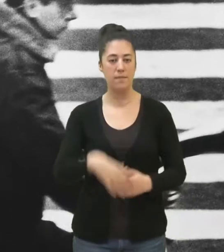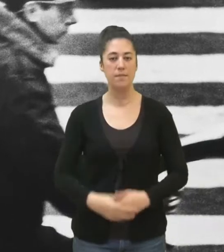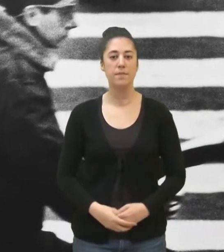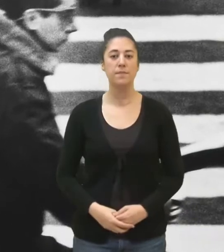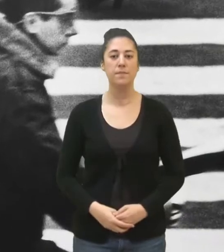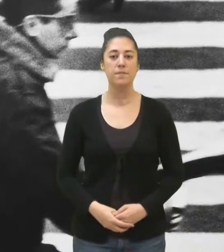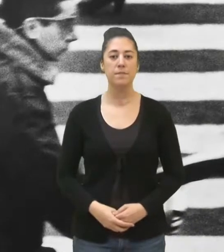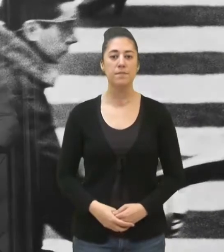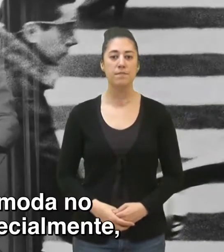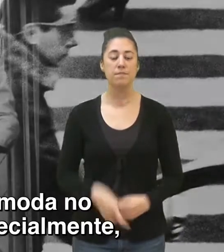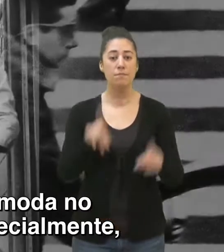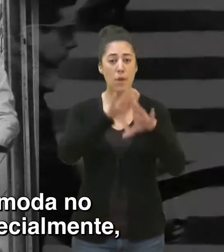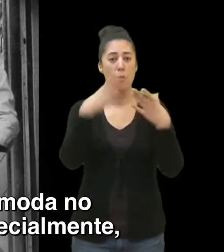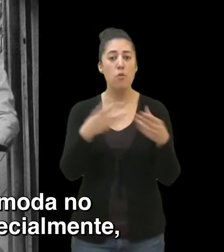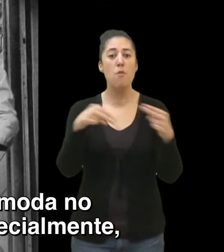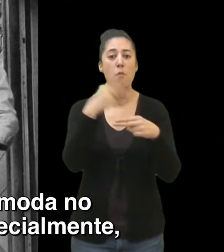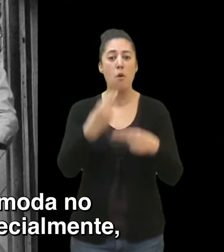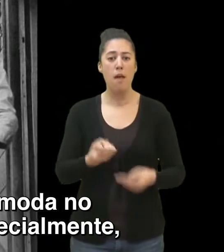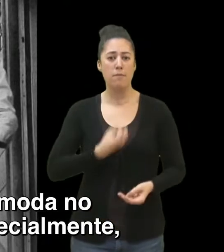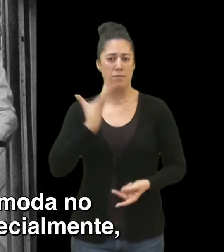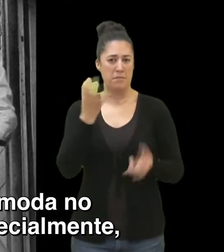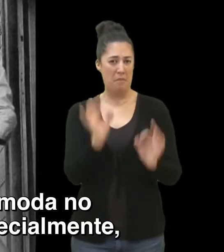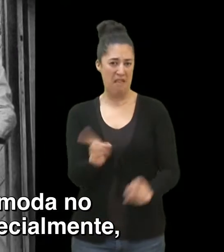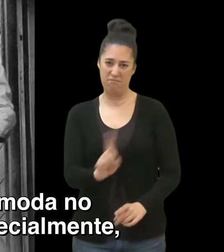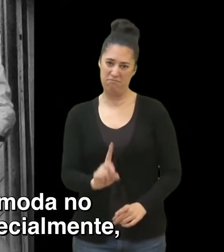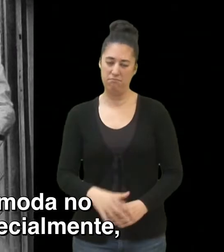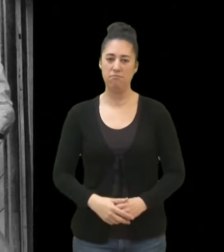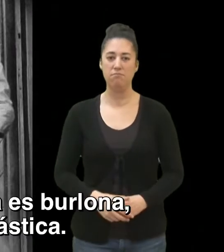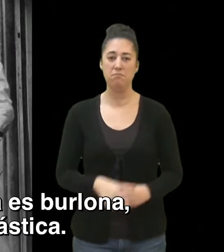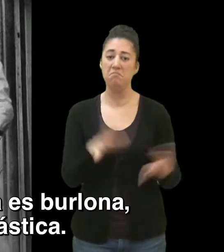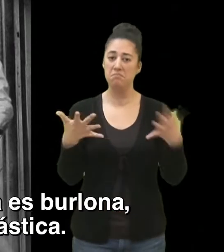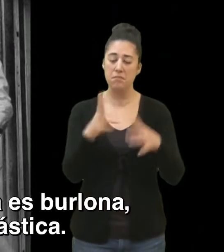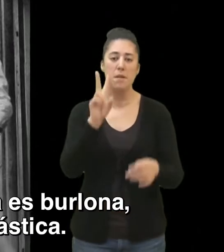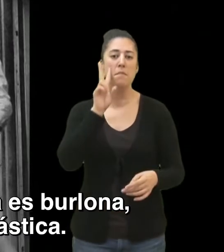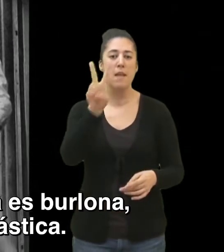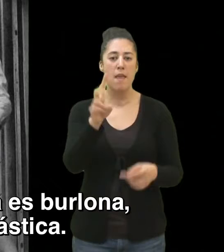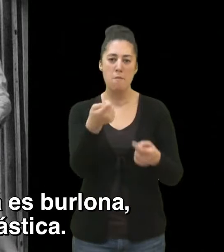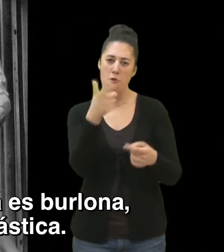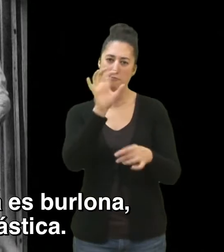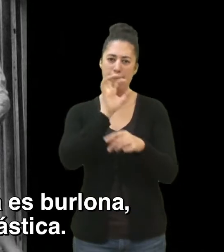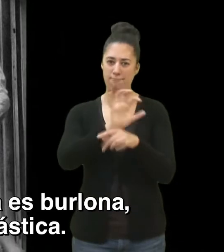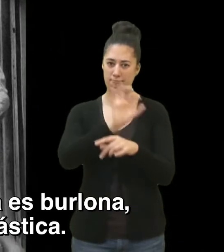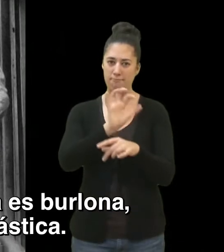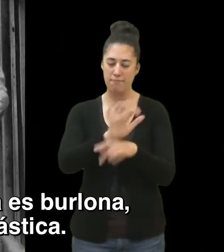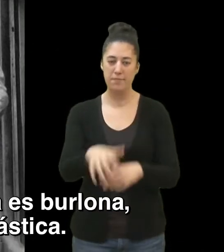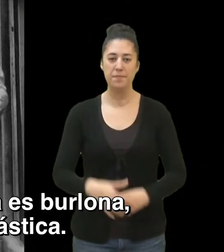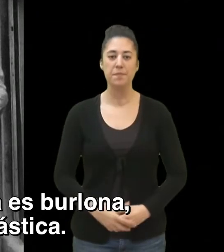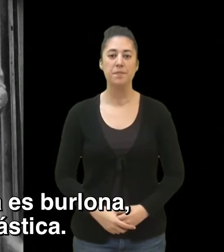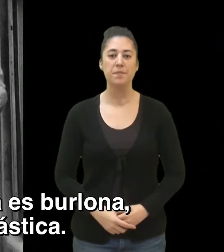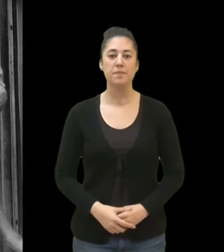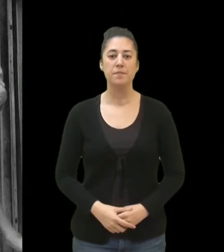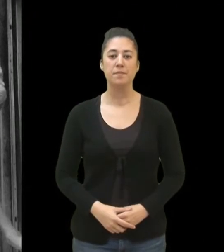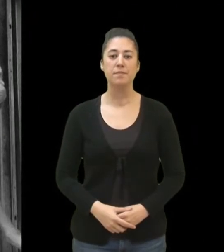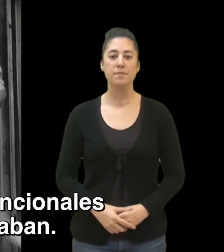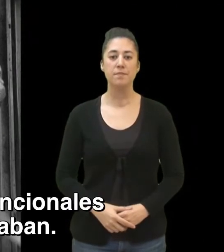Vogue. El mundo de la moda no le apasionaba especialmente, Más bien su mirada es burlona, un tanto